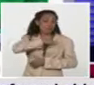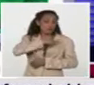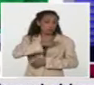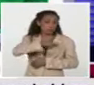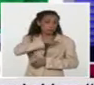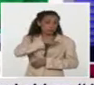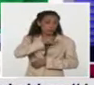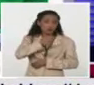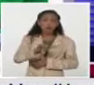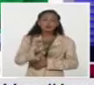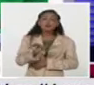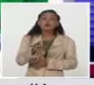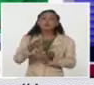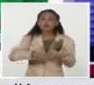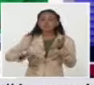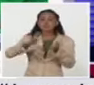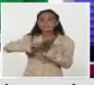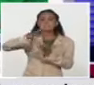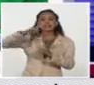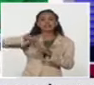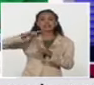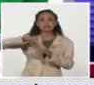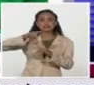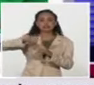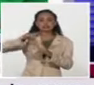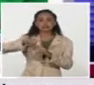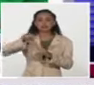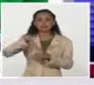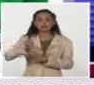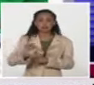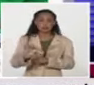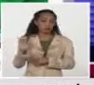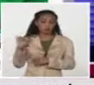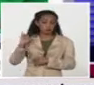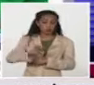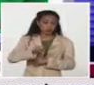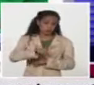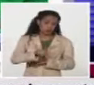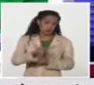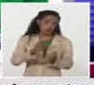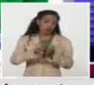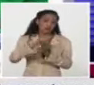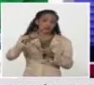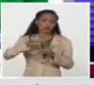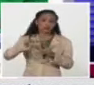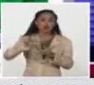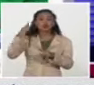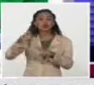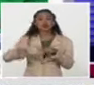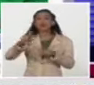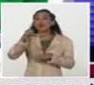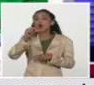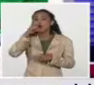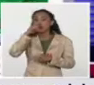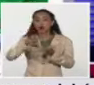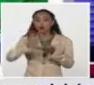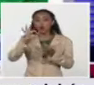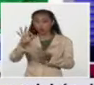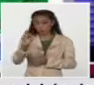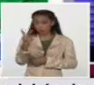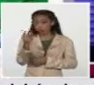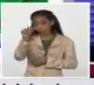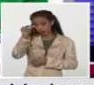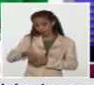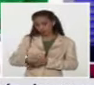la provincia de Matanza y 2 congoleños, producto de la transmisión autóctona de La